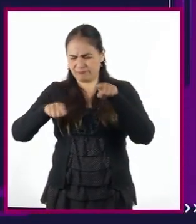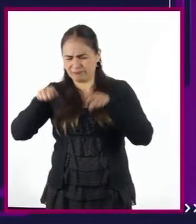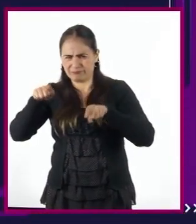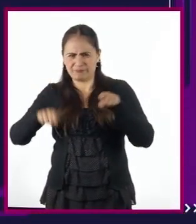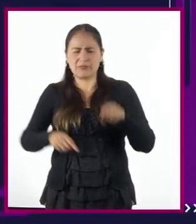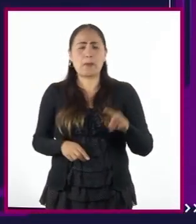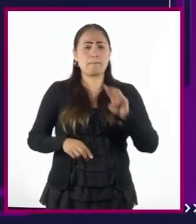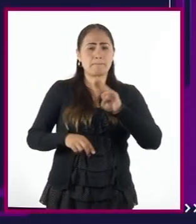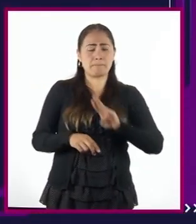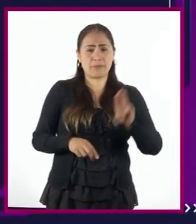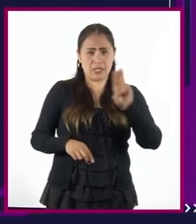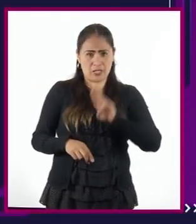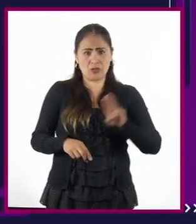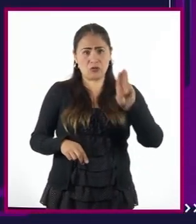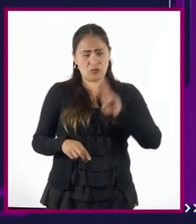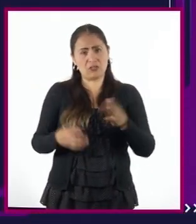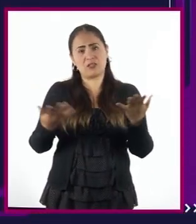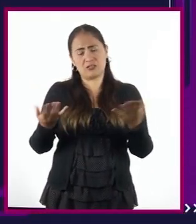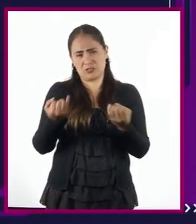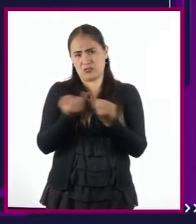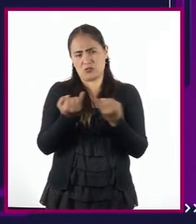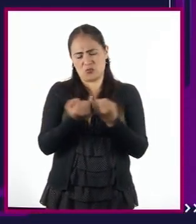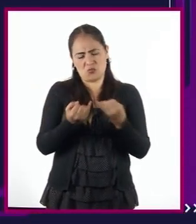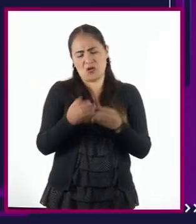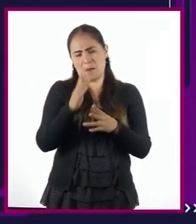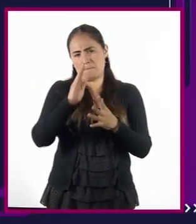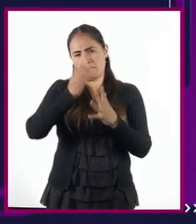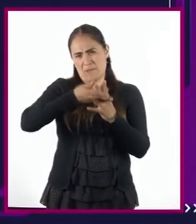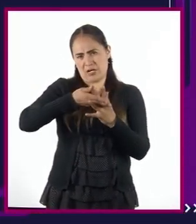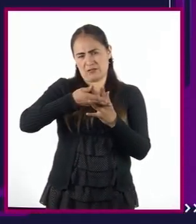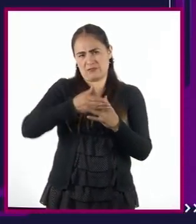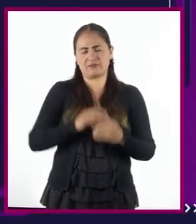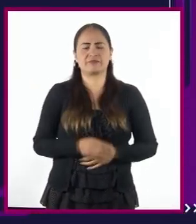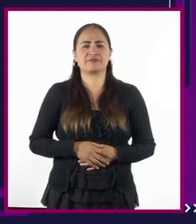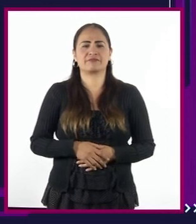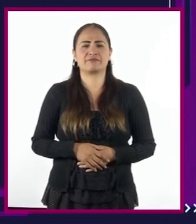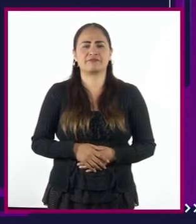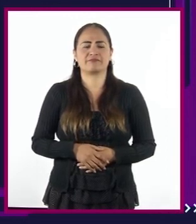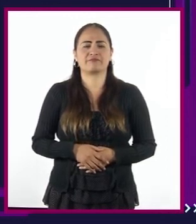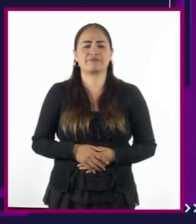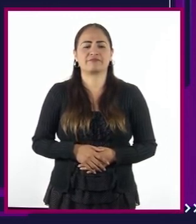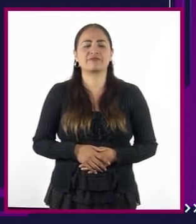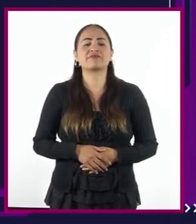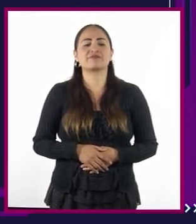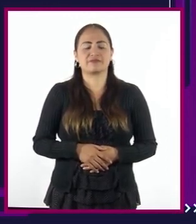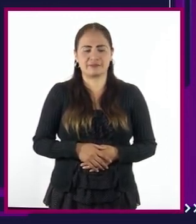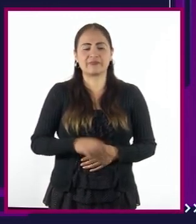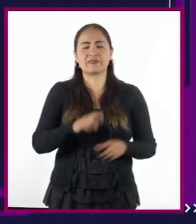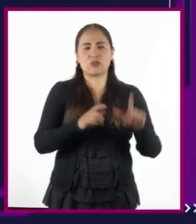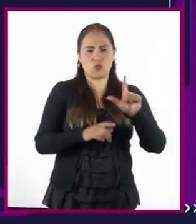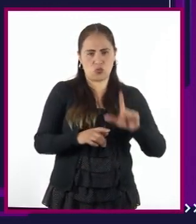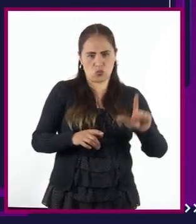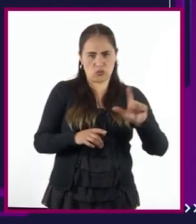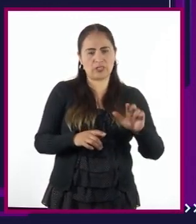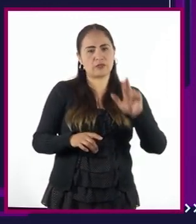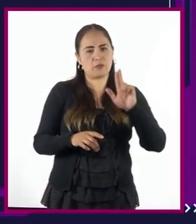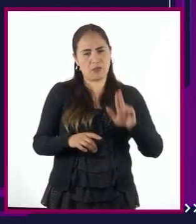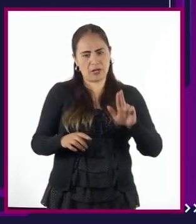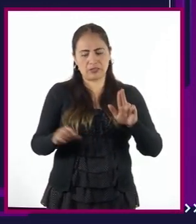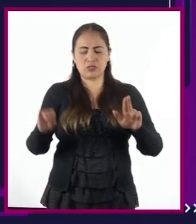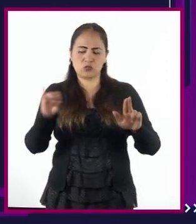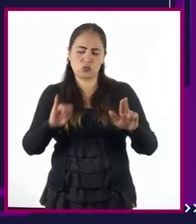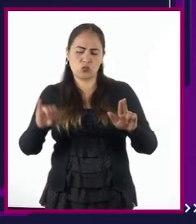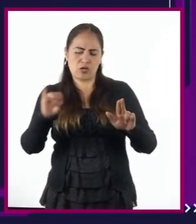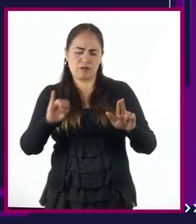El miércoles también es un día entre semana y es notable que hay mayor asistencia que lunes, martes y